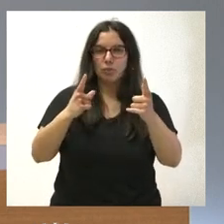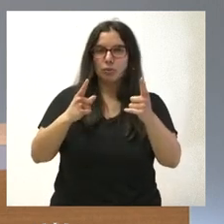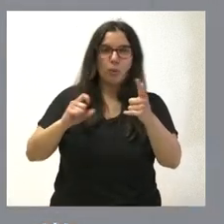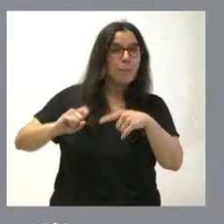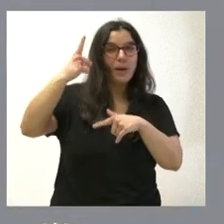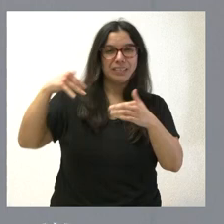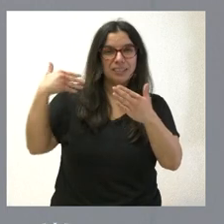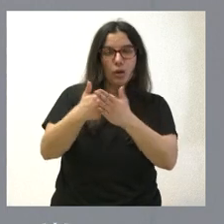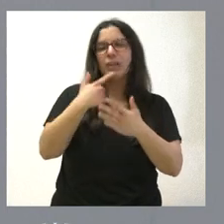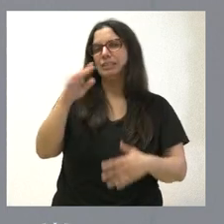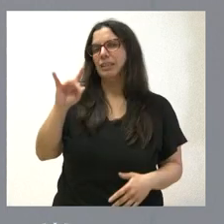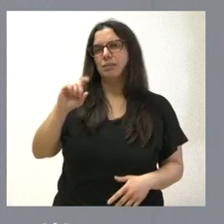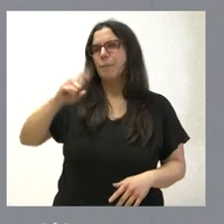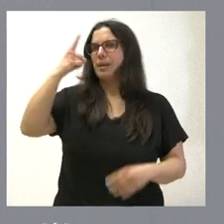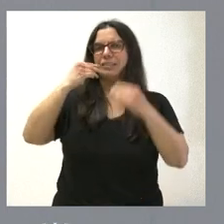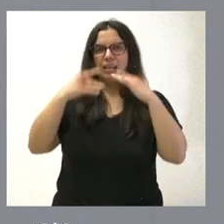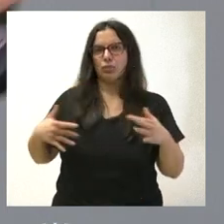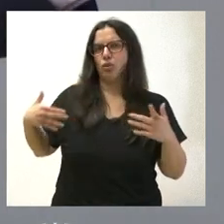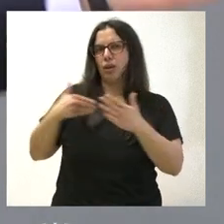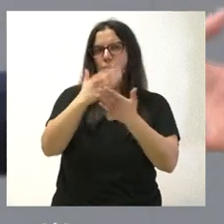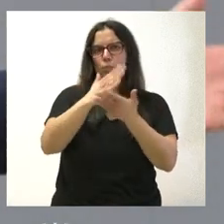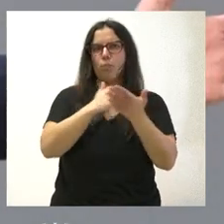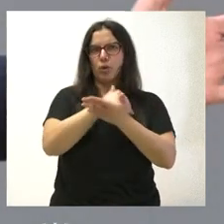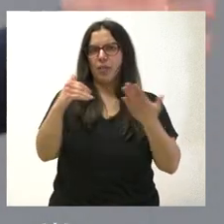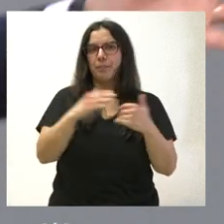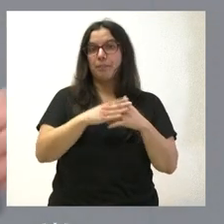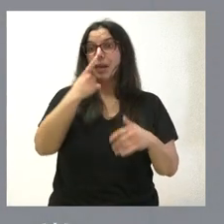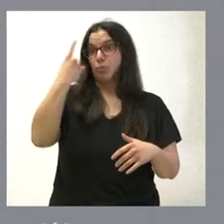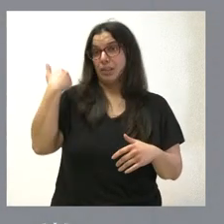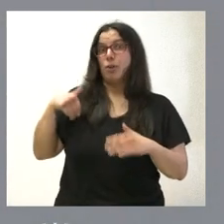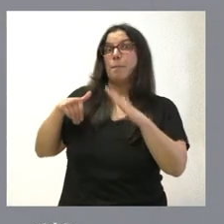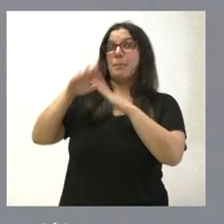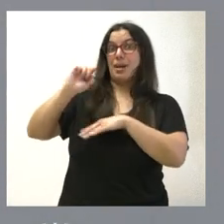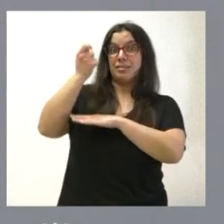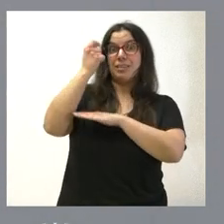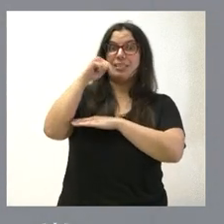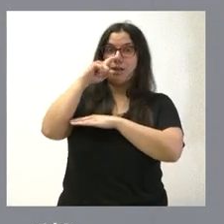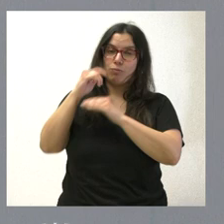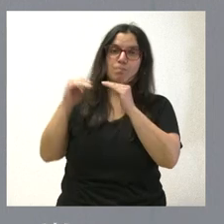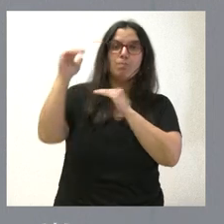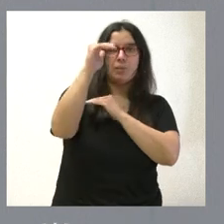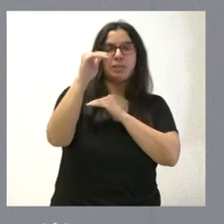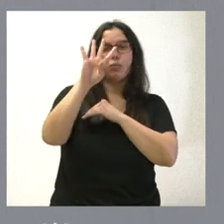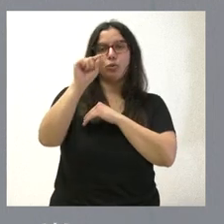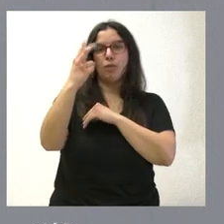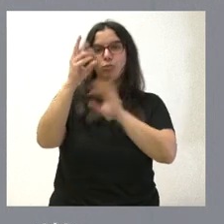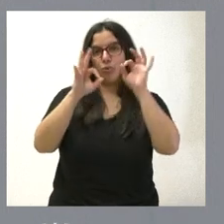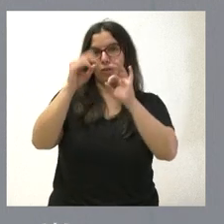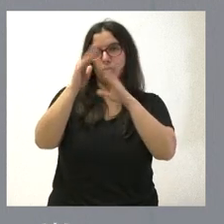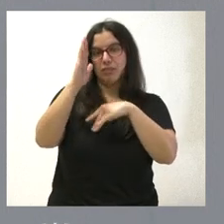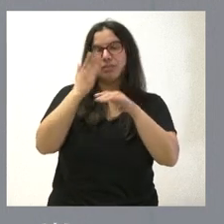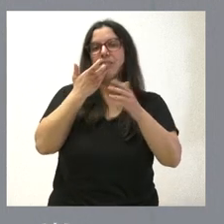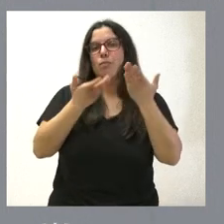sí es el mayor de la historia de la comunidad ya lo fue el año anterior y lógicamente este año sube el 4 2% en relación